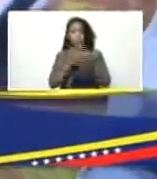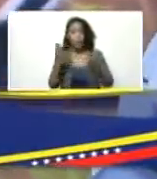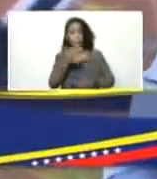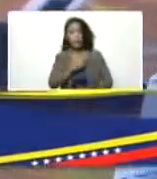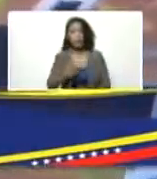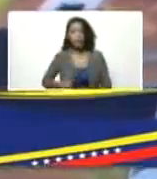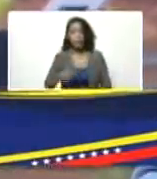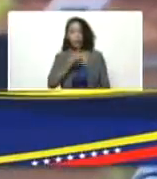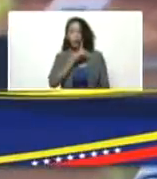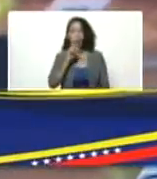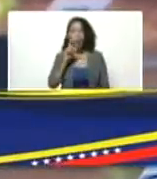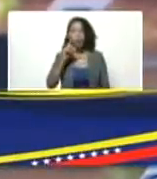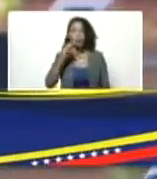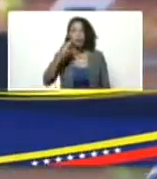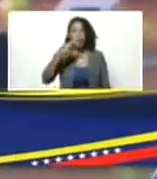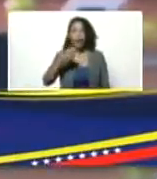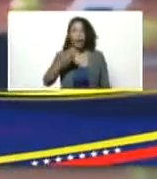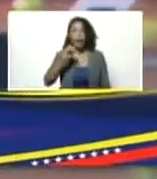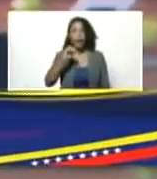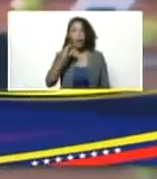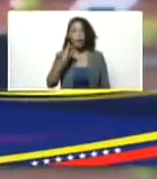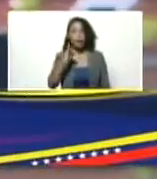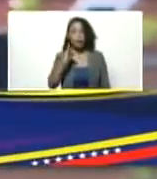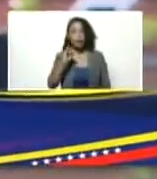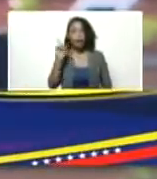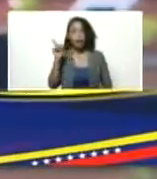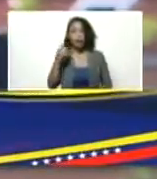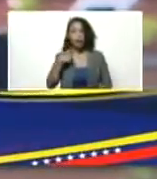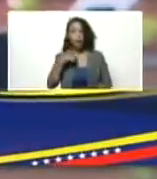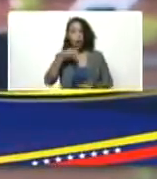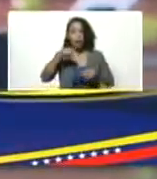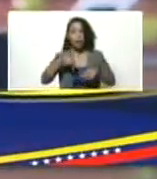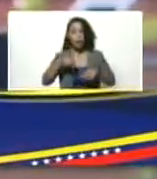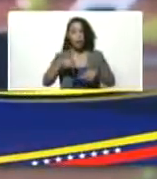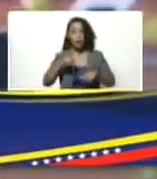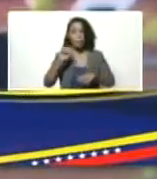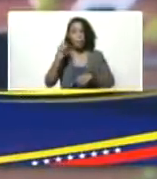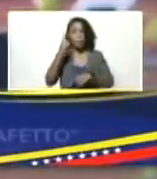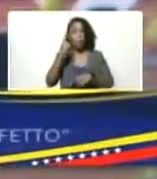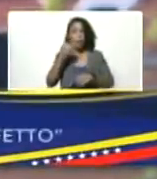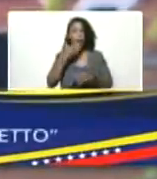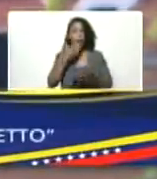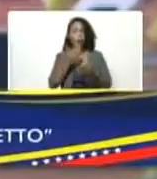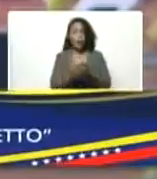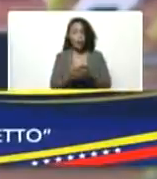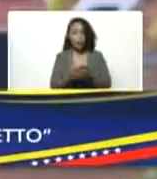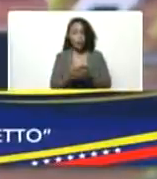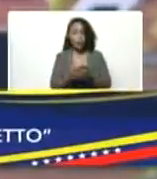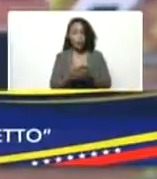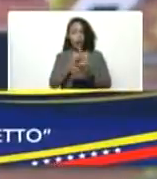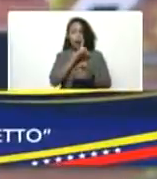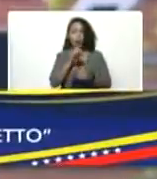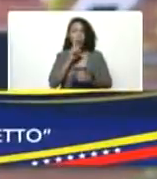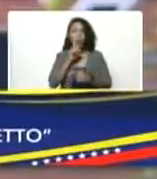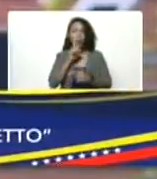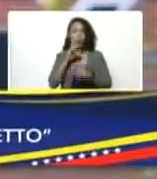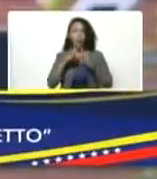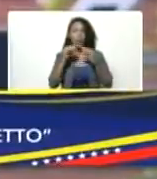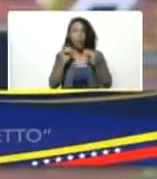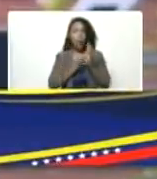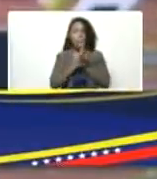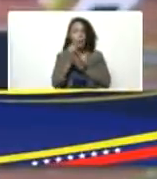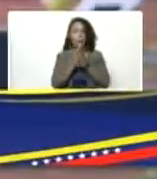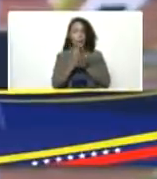Mi nombre es Eni Ramírez y estoy acá primero que nada para agradecer en nombre de, creo que hablo en nombre de todos